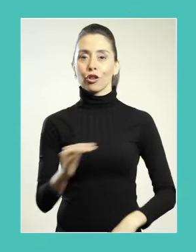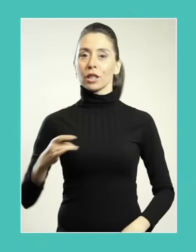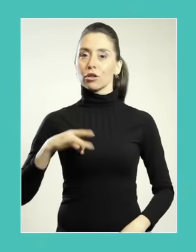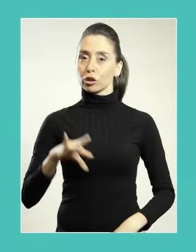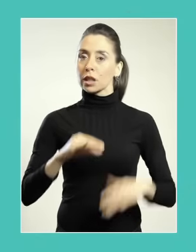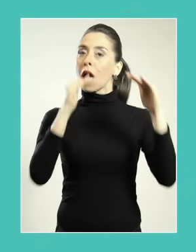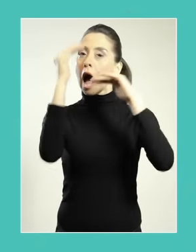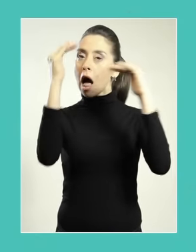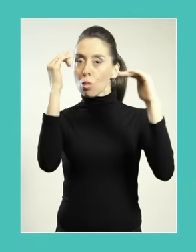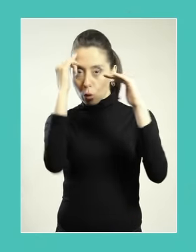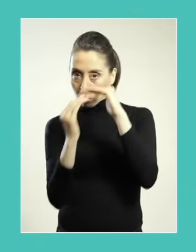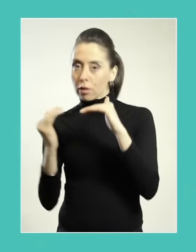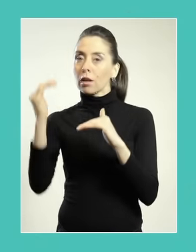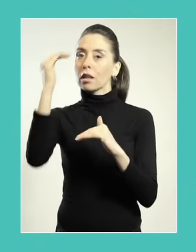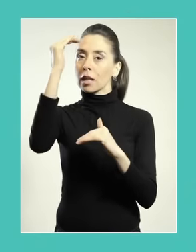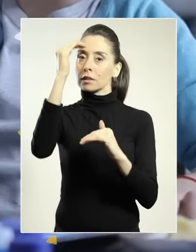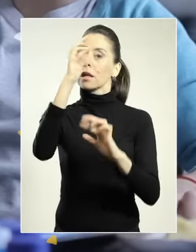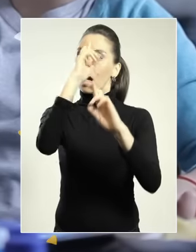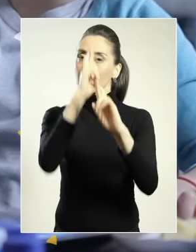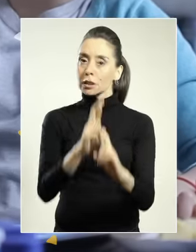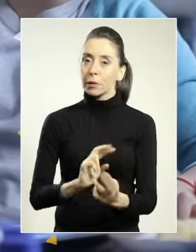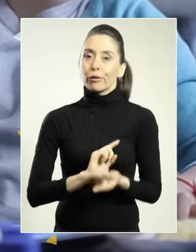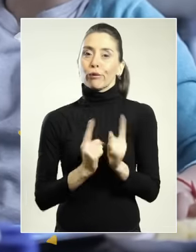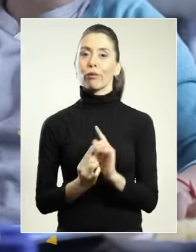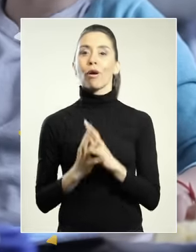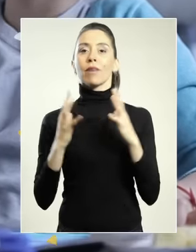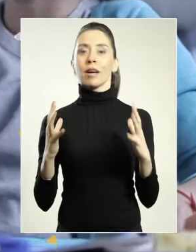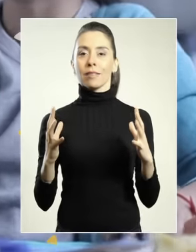Niño en Chile, a los adultos nos toca crecer. El